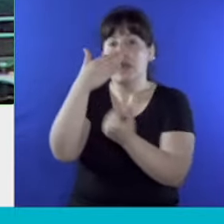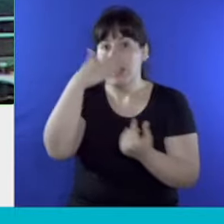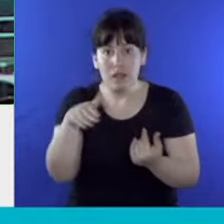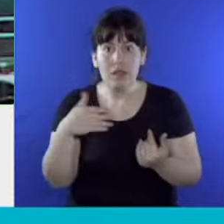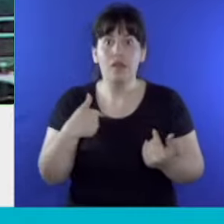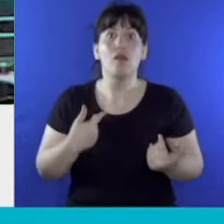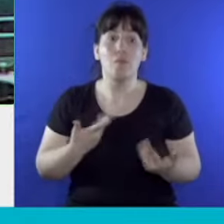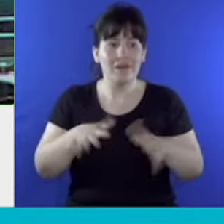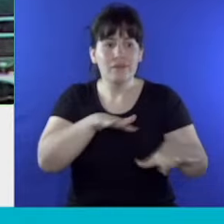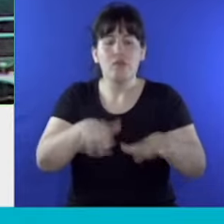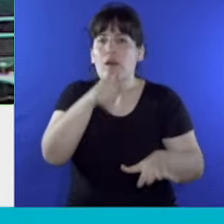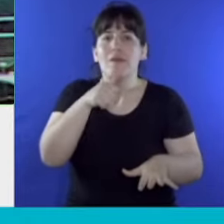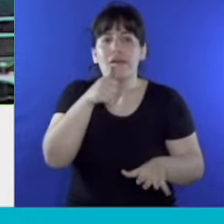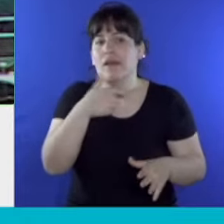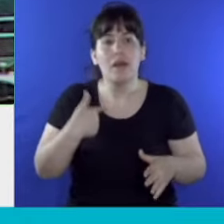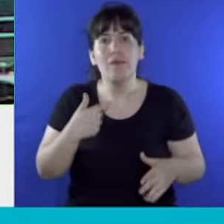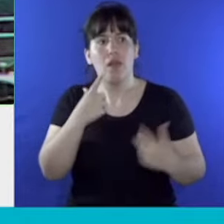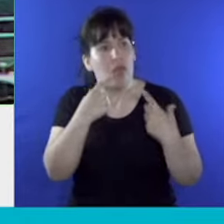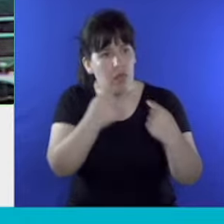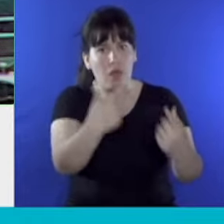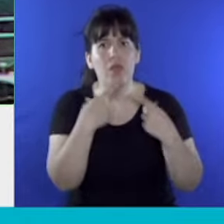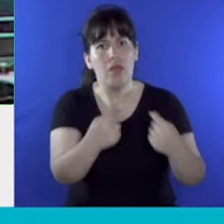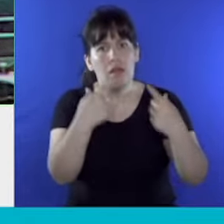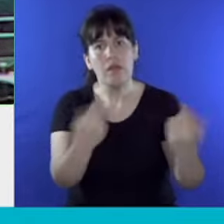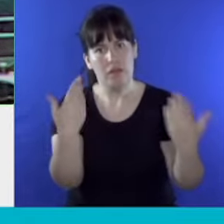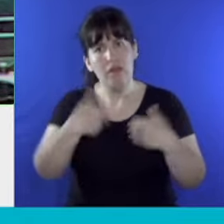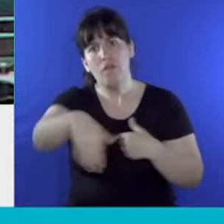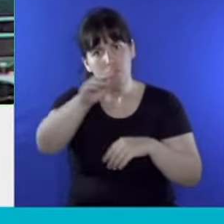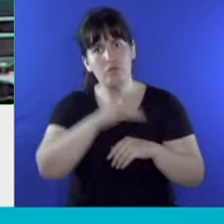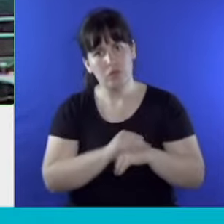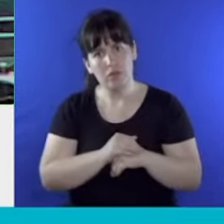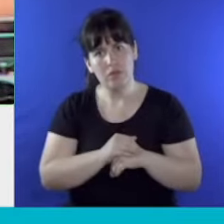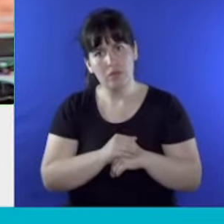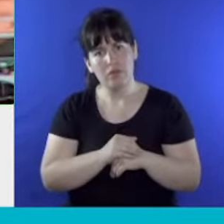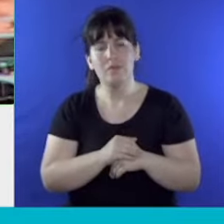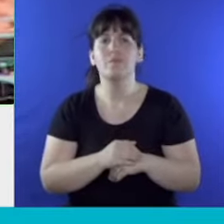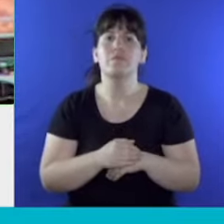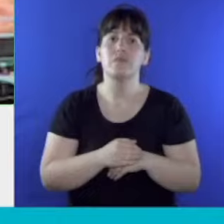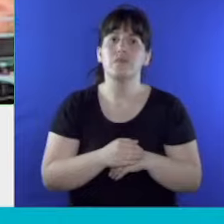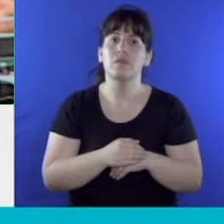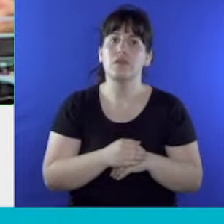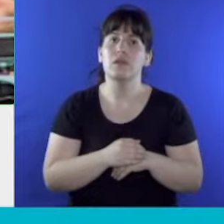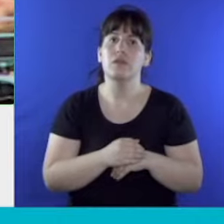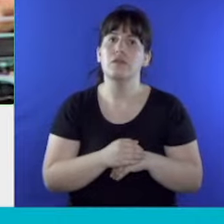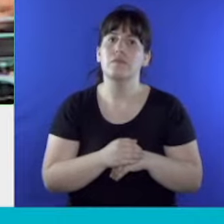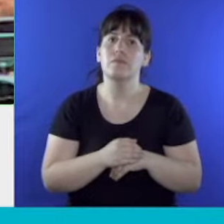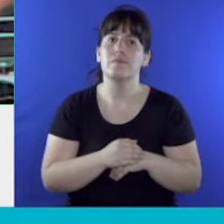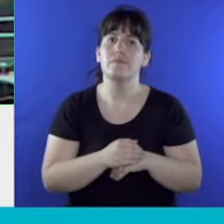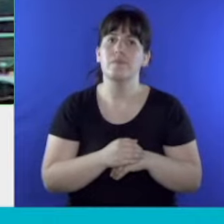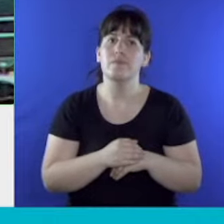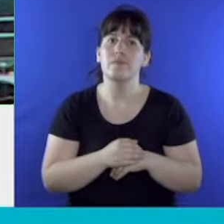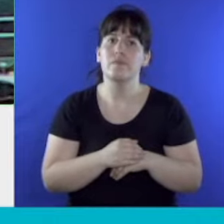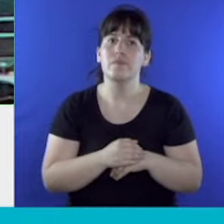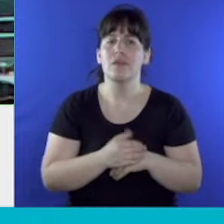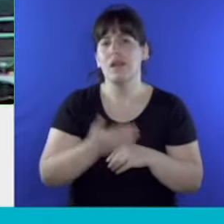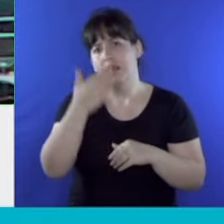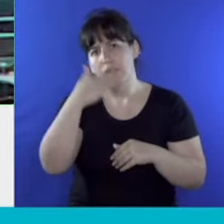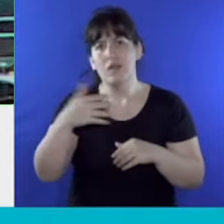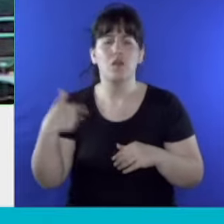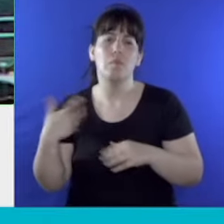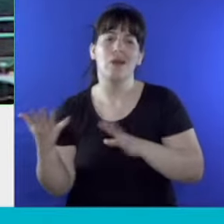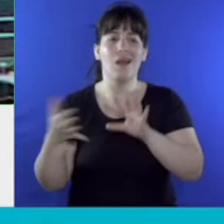los medicamentos. Y va a venir la parafernalia